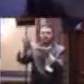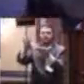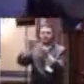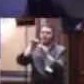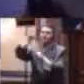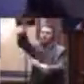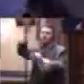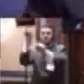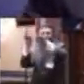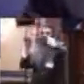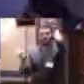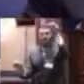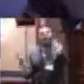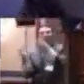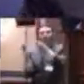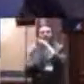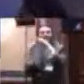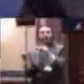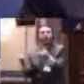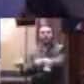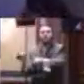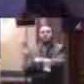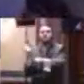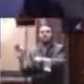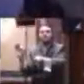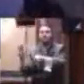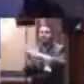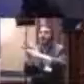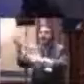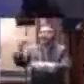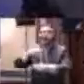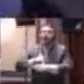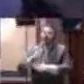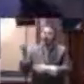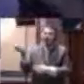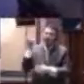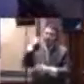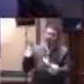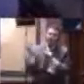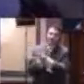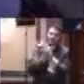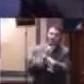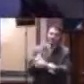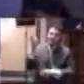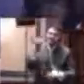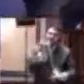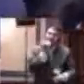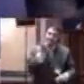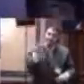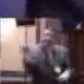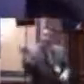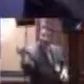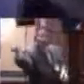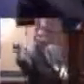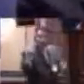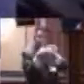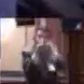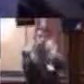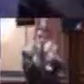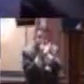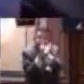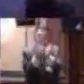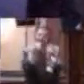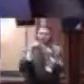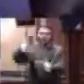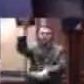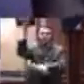empresa. Y si la violación es grave y la comete el partido, entonces la autoridad electoral puede cancelar el registro de